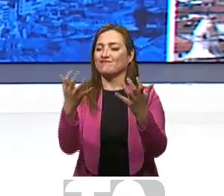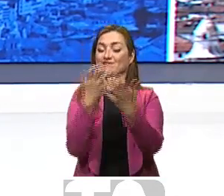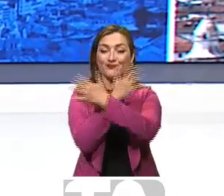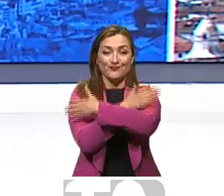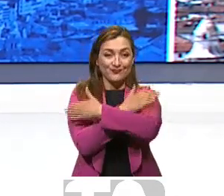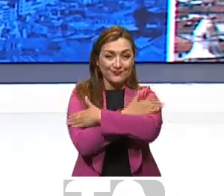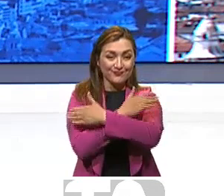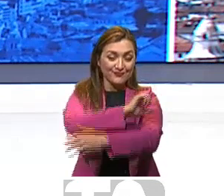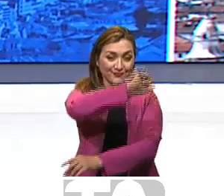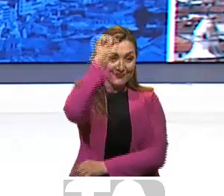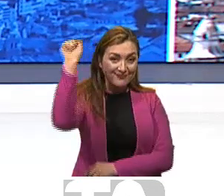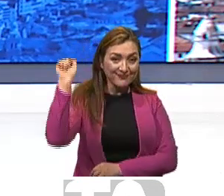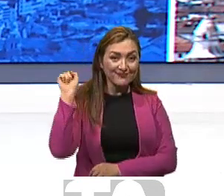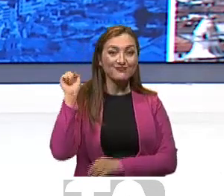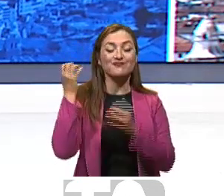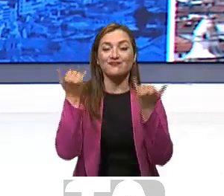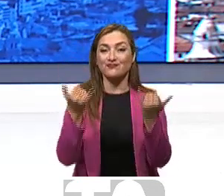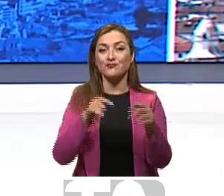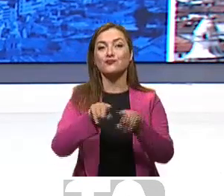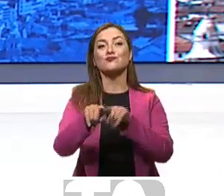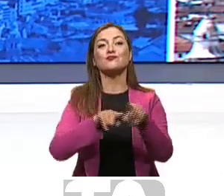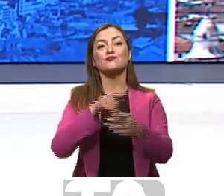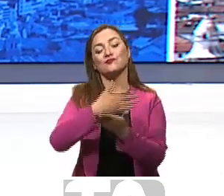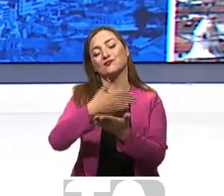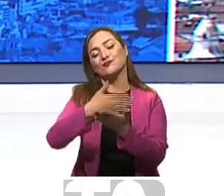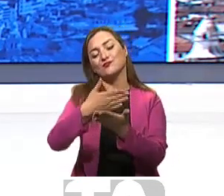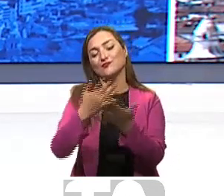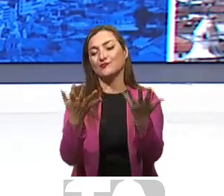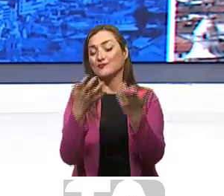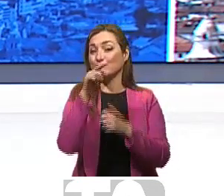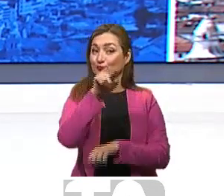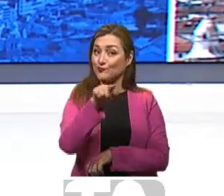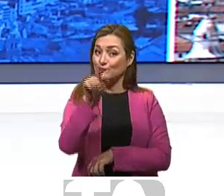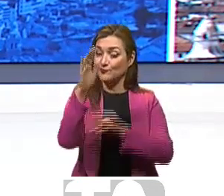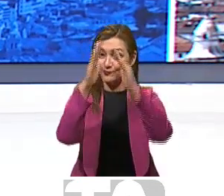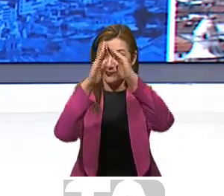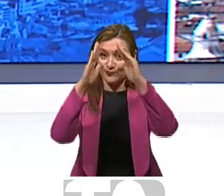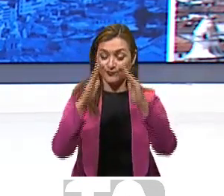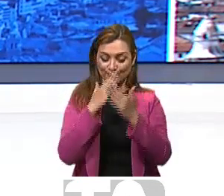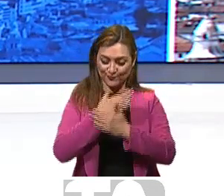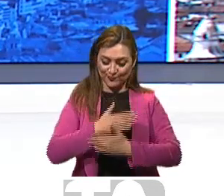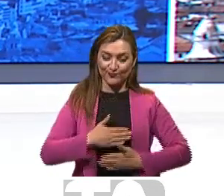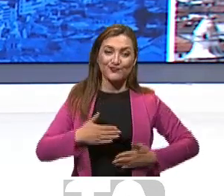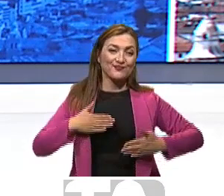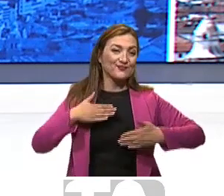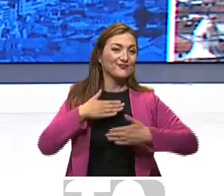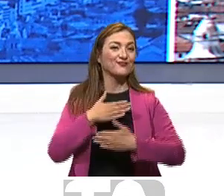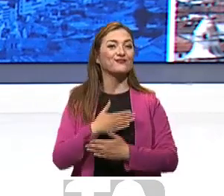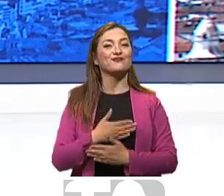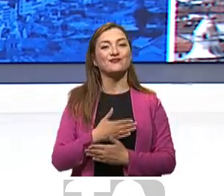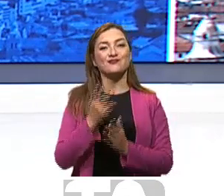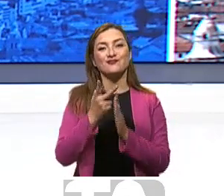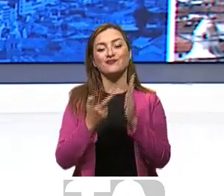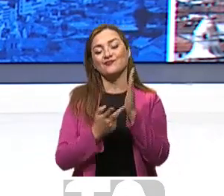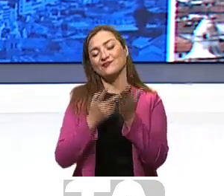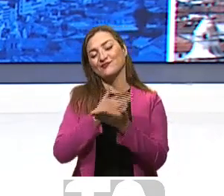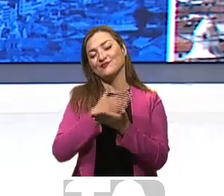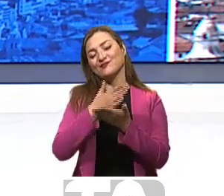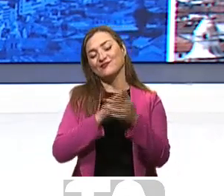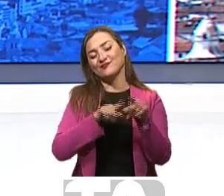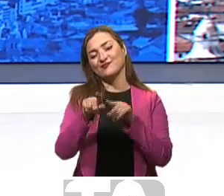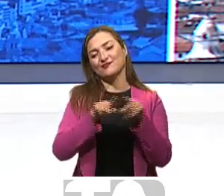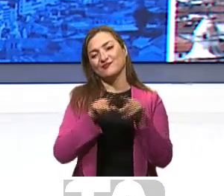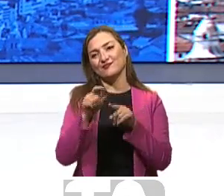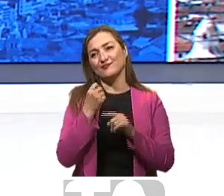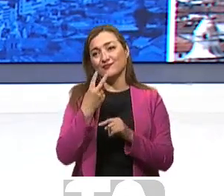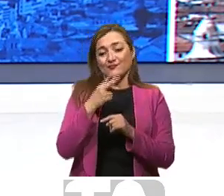al ganador de esta temporada y, bueno, esperamos que ustedes también en casita hayan disfrutado de esta programación, porque estuvo esta final